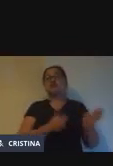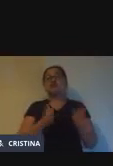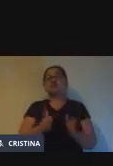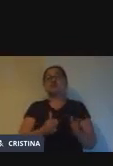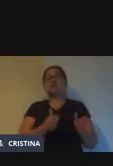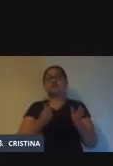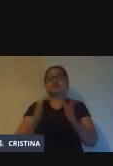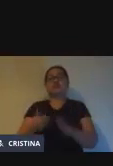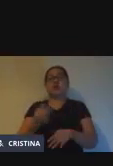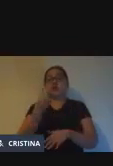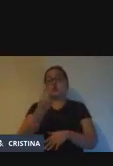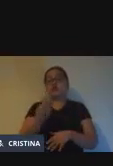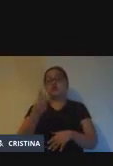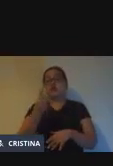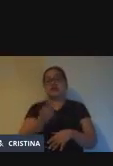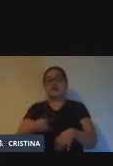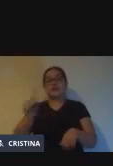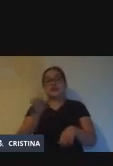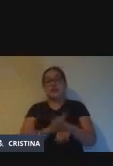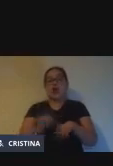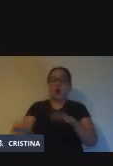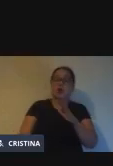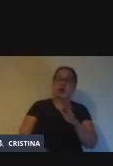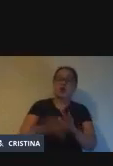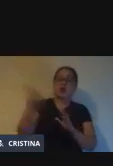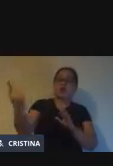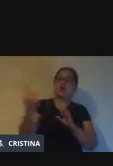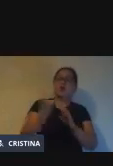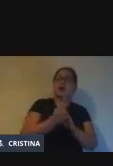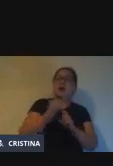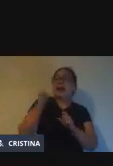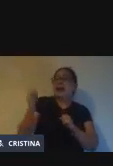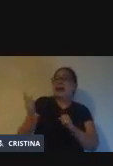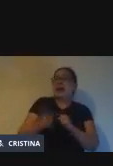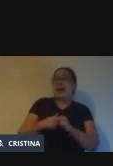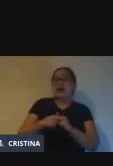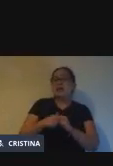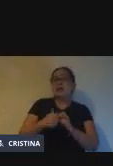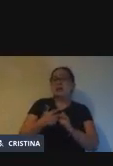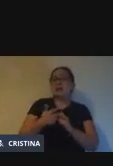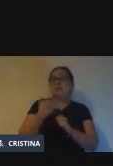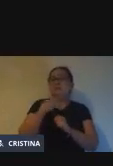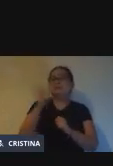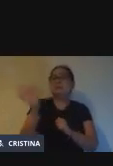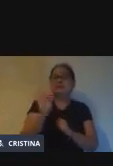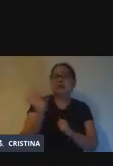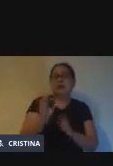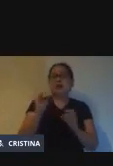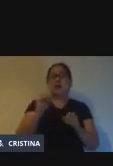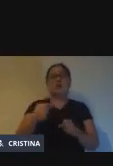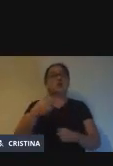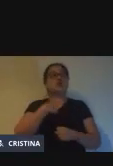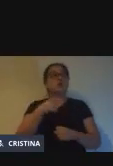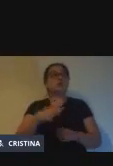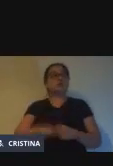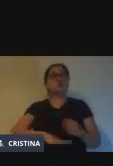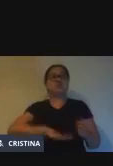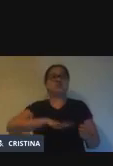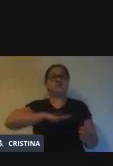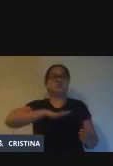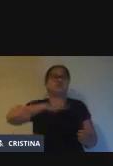esa persona vuelve o me dice cualquier cosa que desate o que despierte a mi ballena que ya está allá